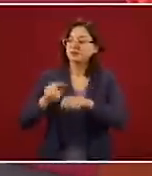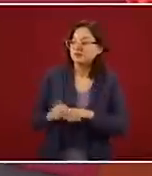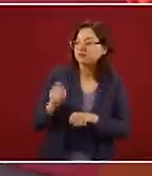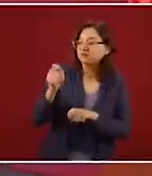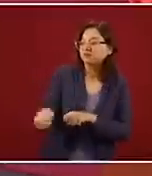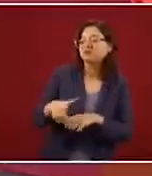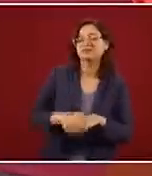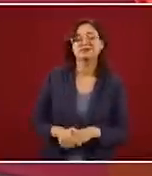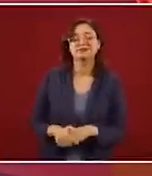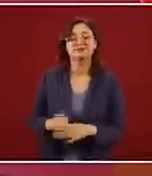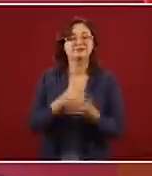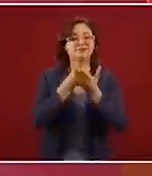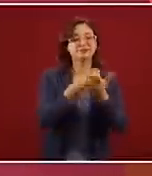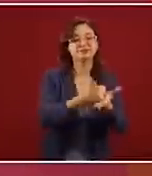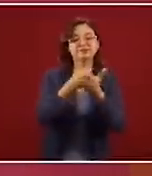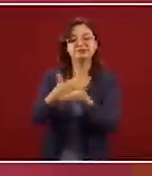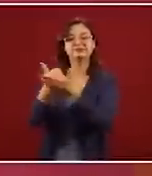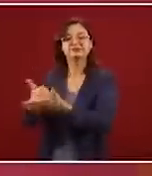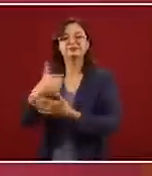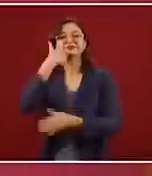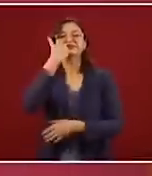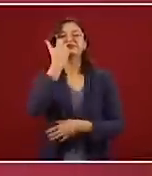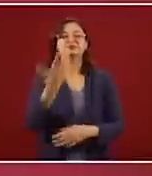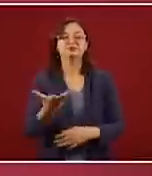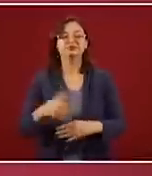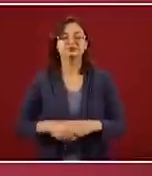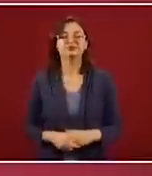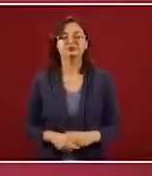eso. Y vender